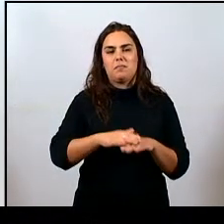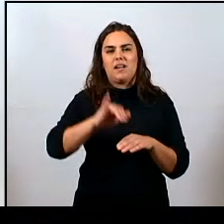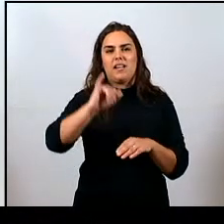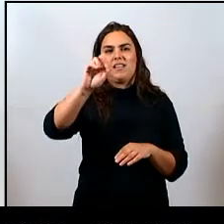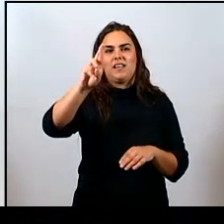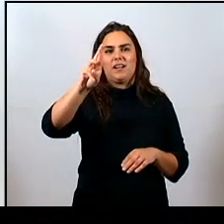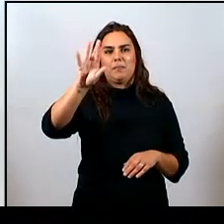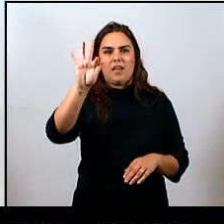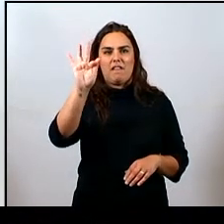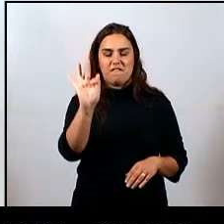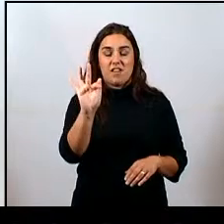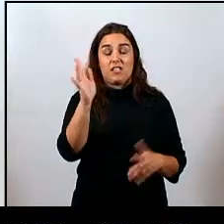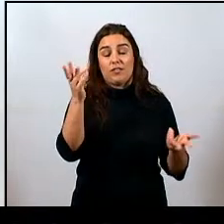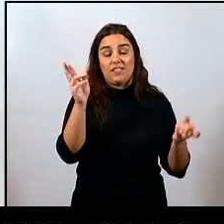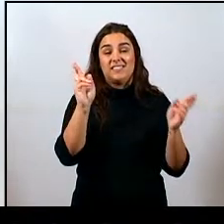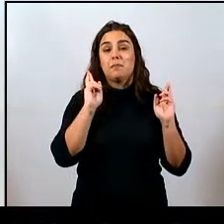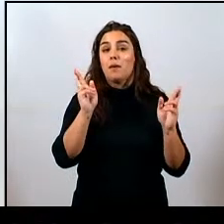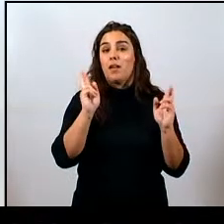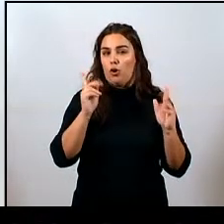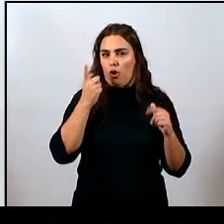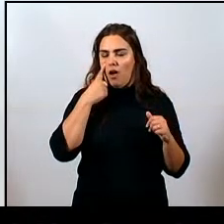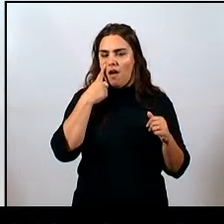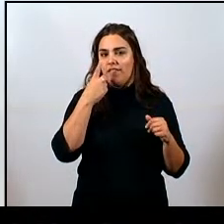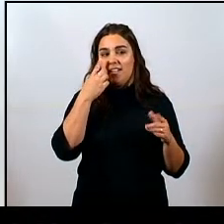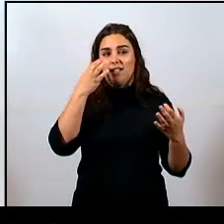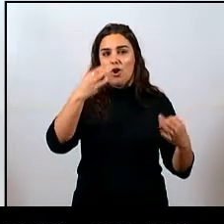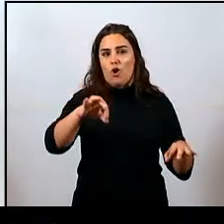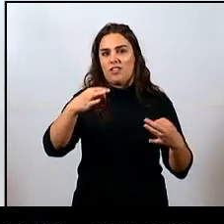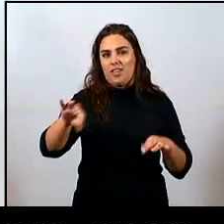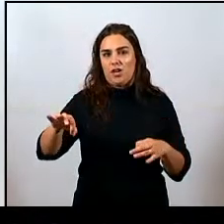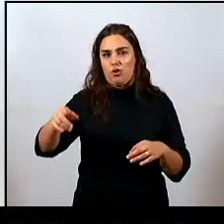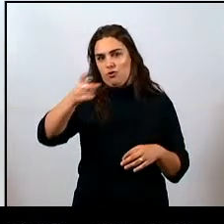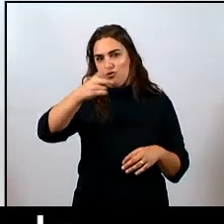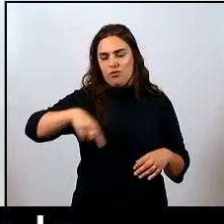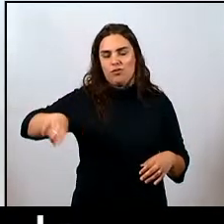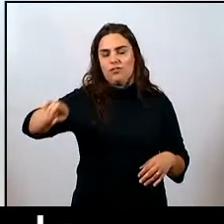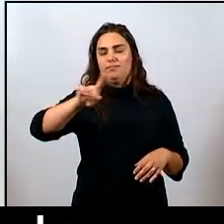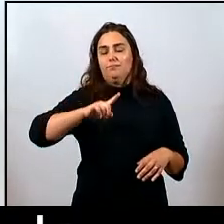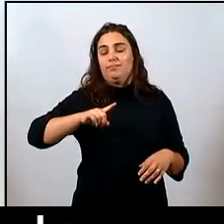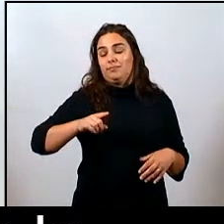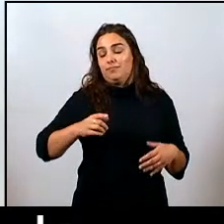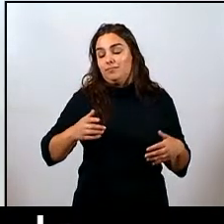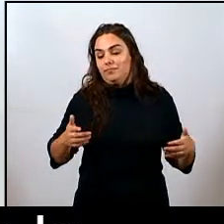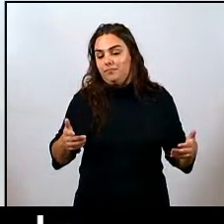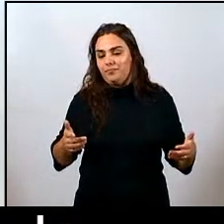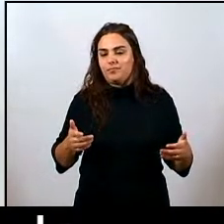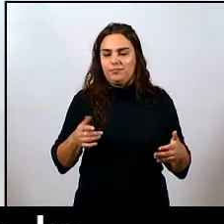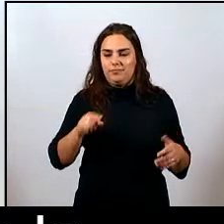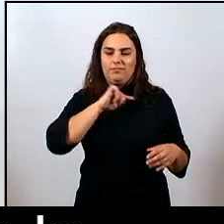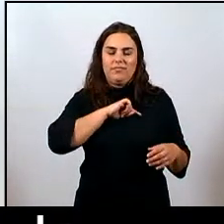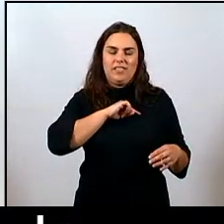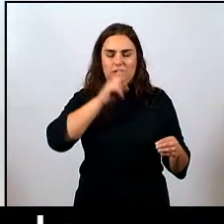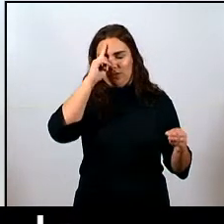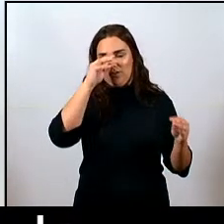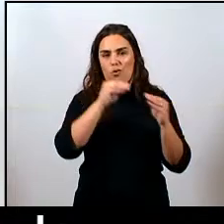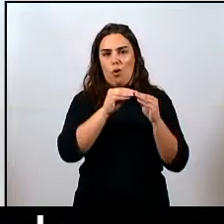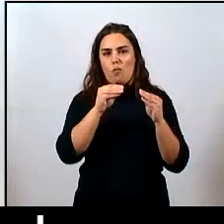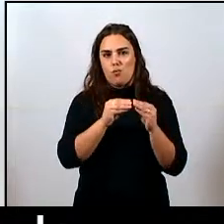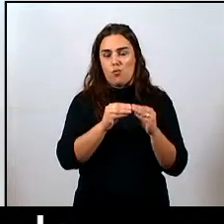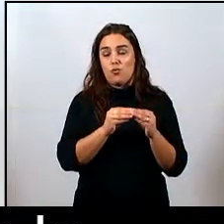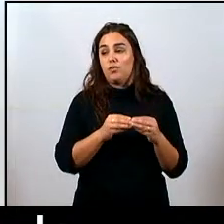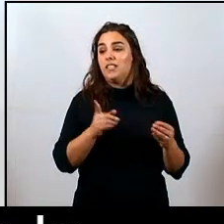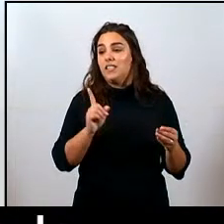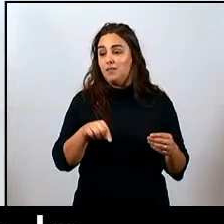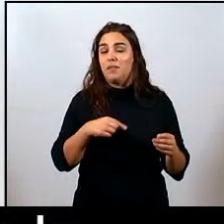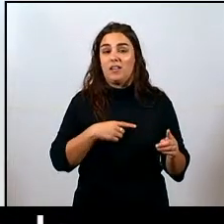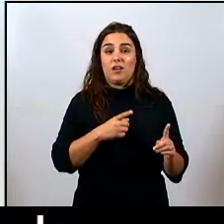Yo espero que impere la sensatez, que haya sentido común y que la